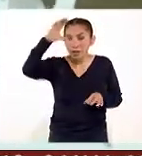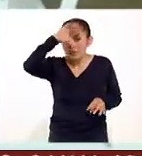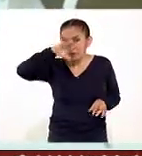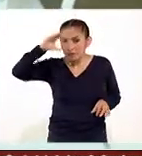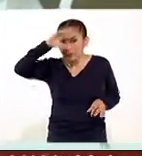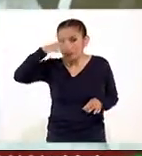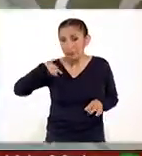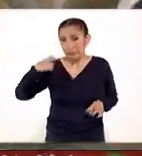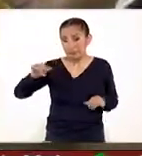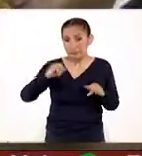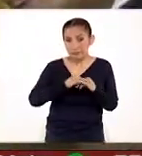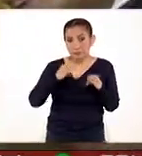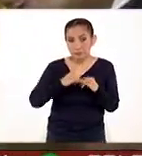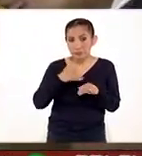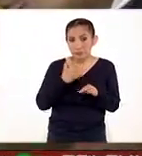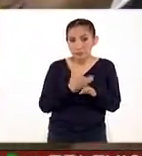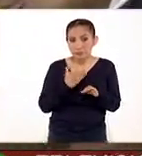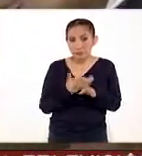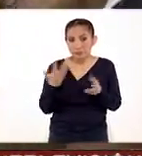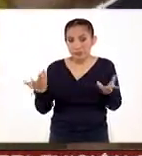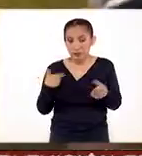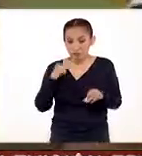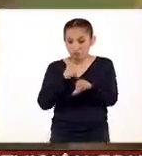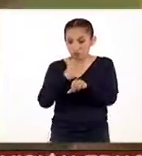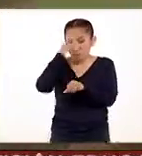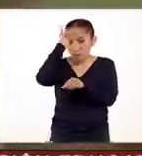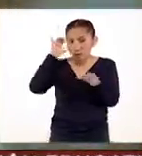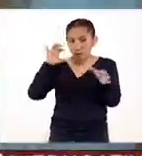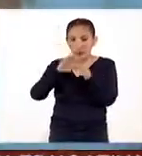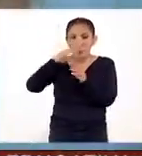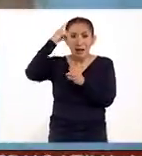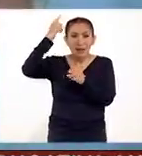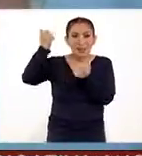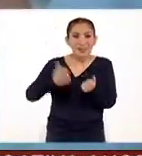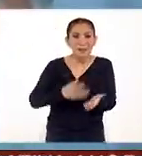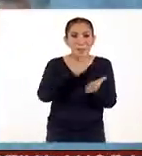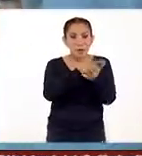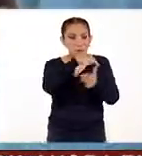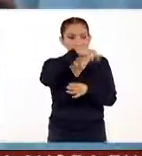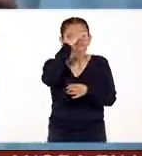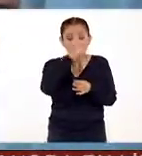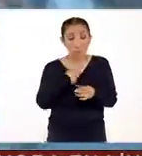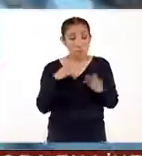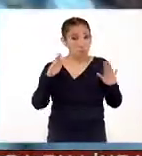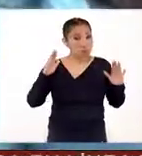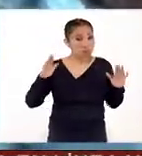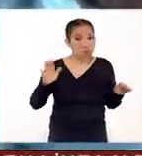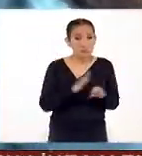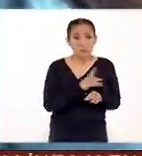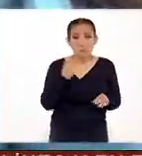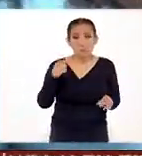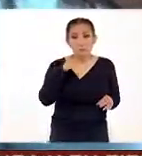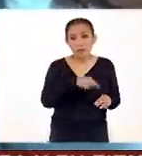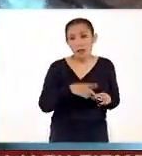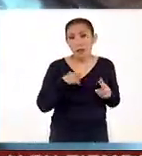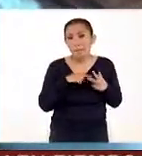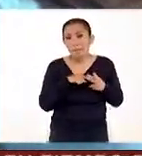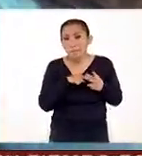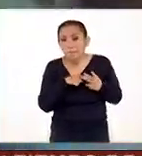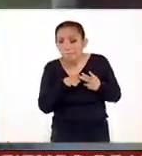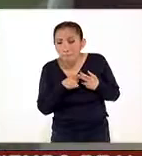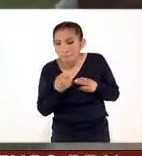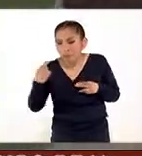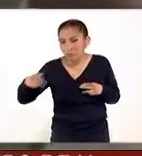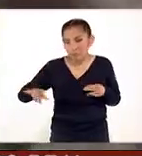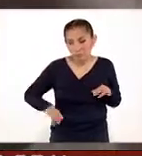Ciencia, que es la institución que originalmente crea los convenios para traer este programa a México. Dice, maravilloso, porque él empezó